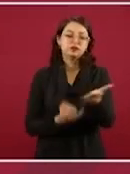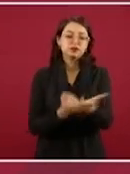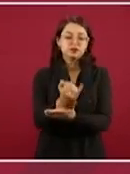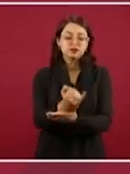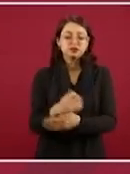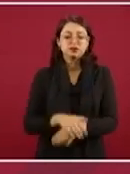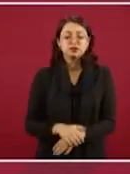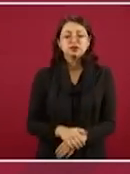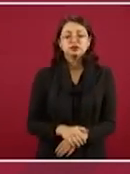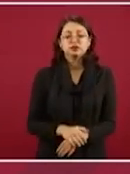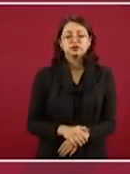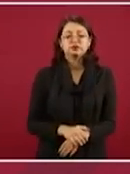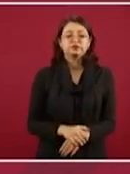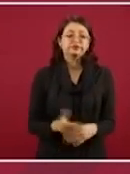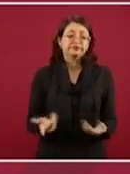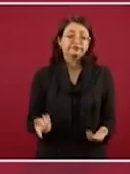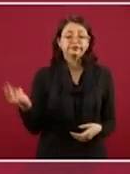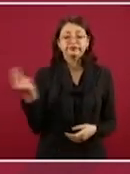poner de acuerdo,